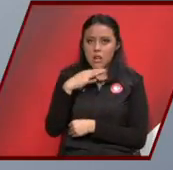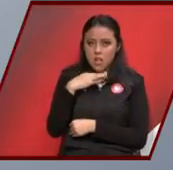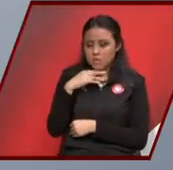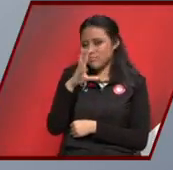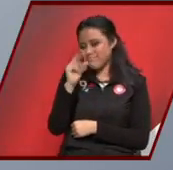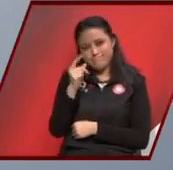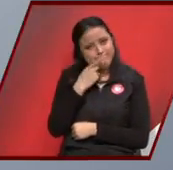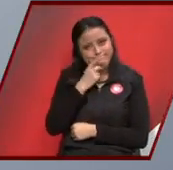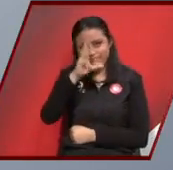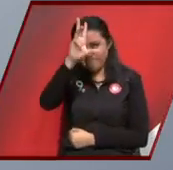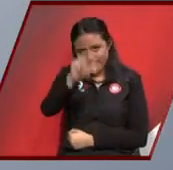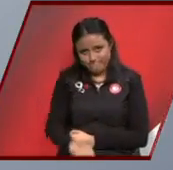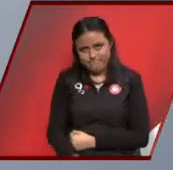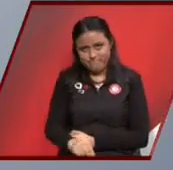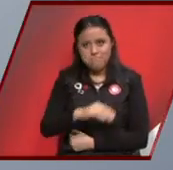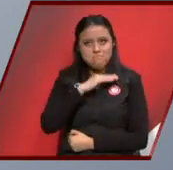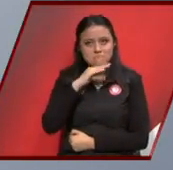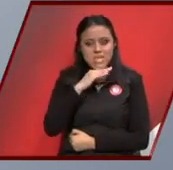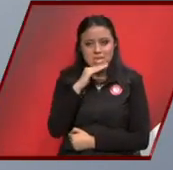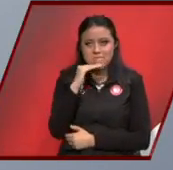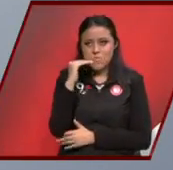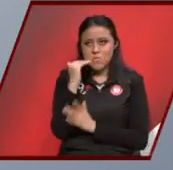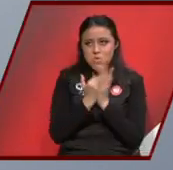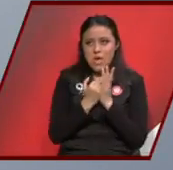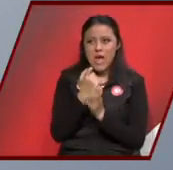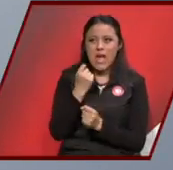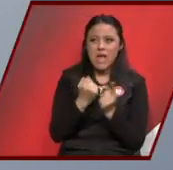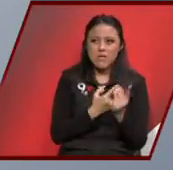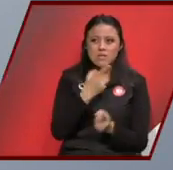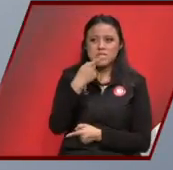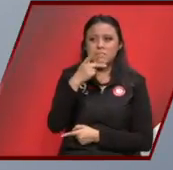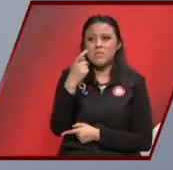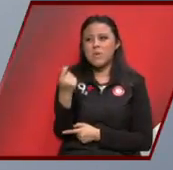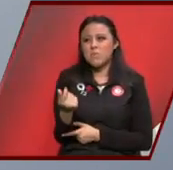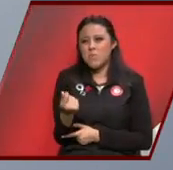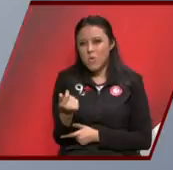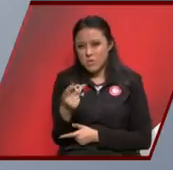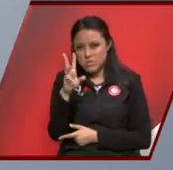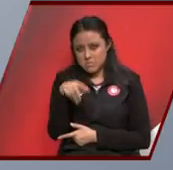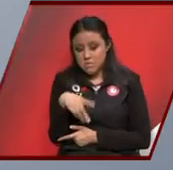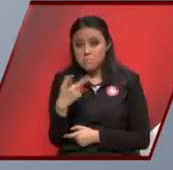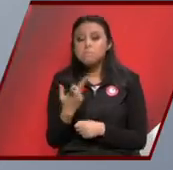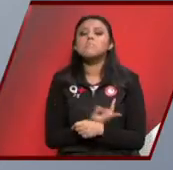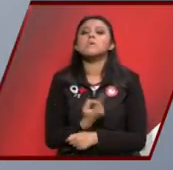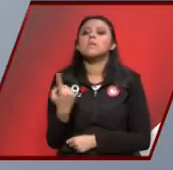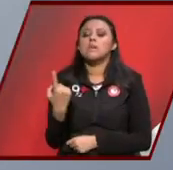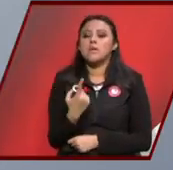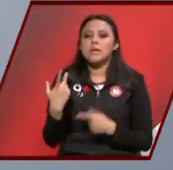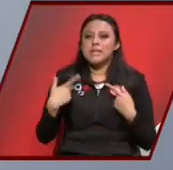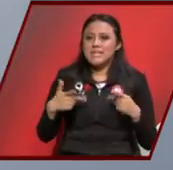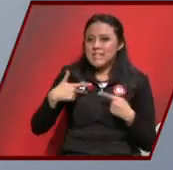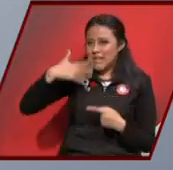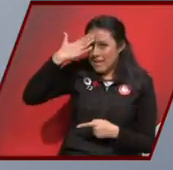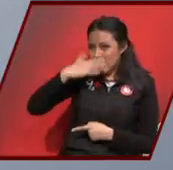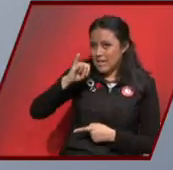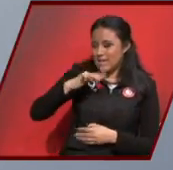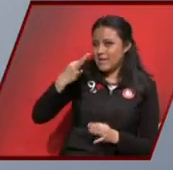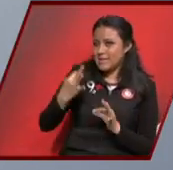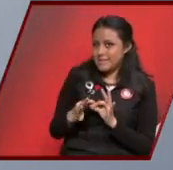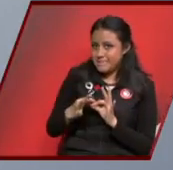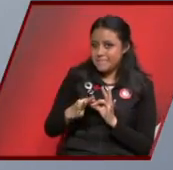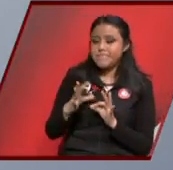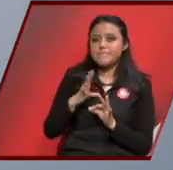De corrupción mínimos. Mínimos, habrá excepciones, pero son las pocas. ¿Qué sí es lo que ha pasado? Como la gente sabe que se aplica